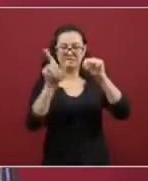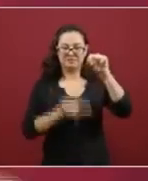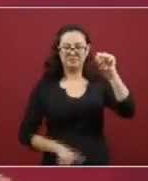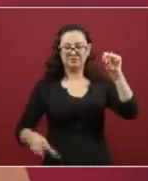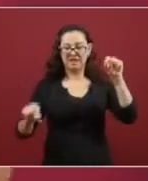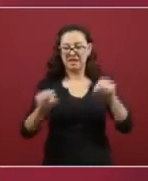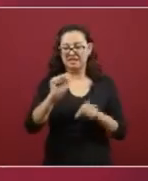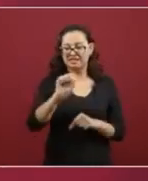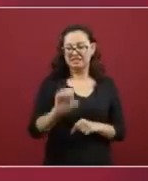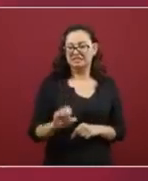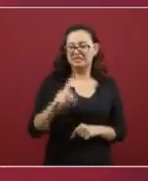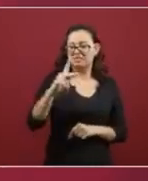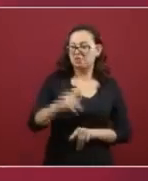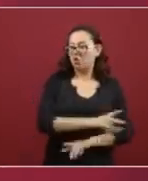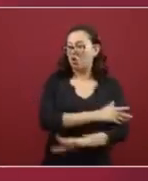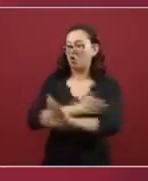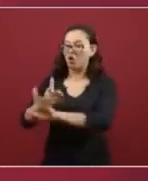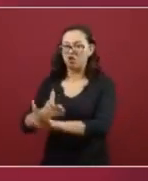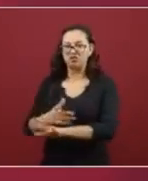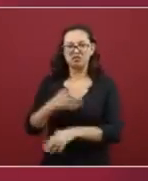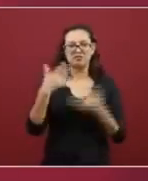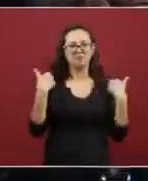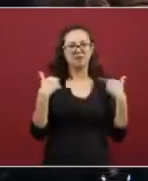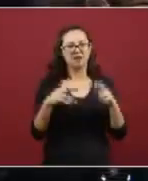actuando así.